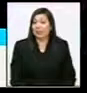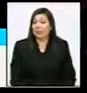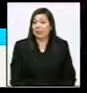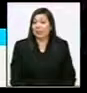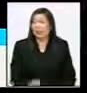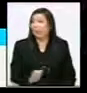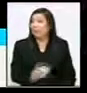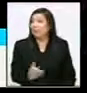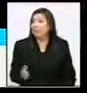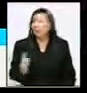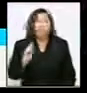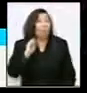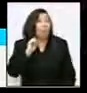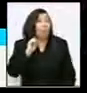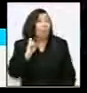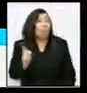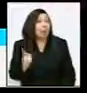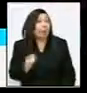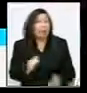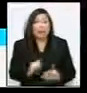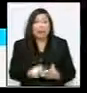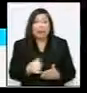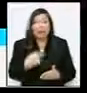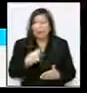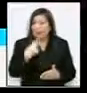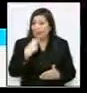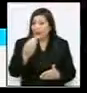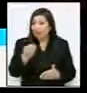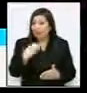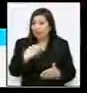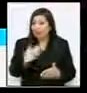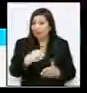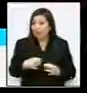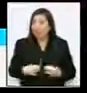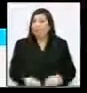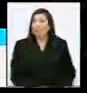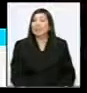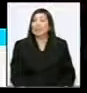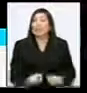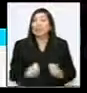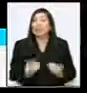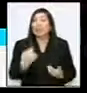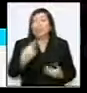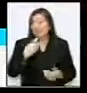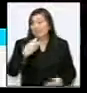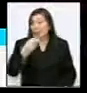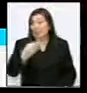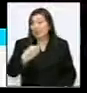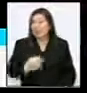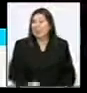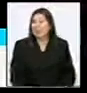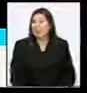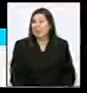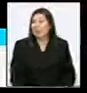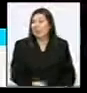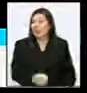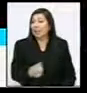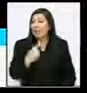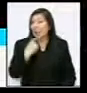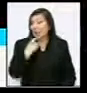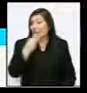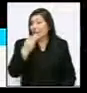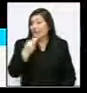Si no hacen caso a lo que mis notables han diseñado, porque esta es la verdad, claro, lo que ellos han hecho es la